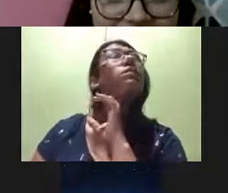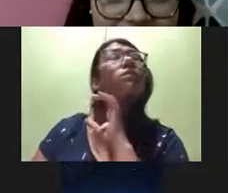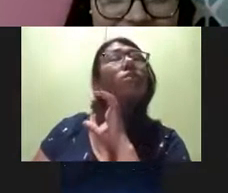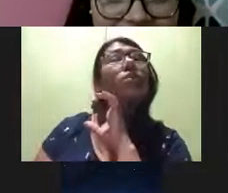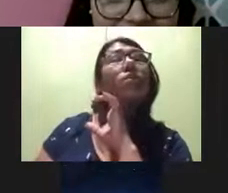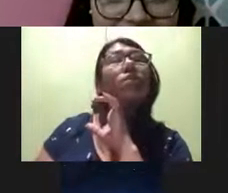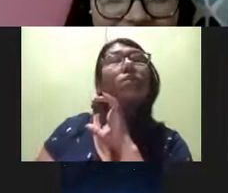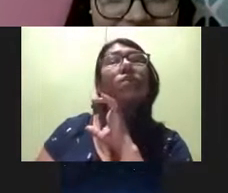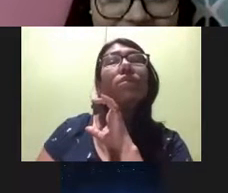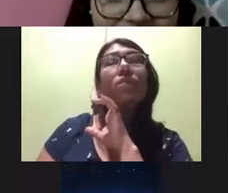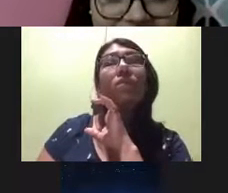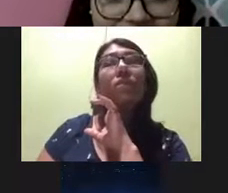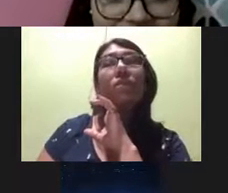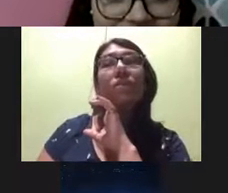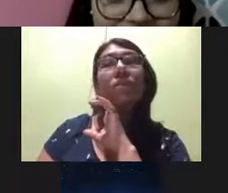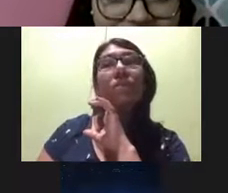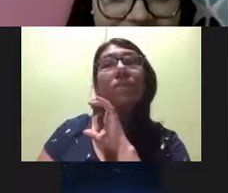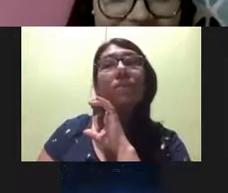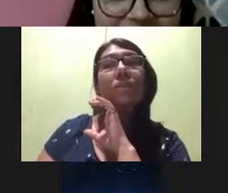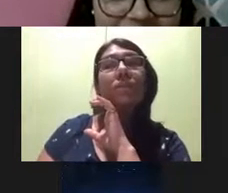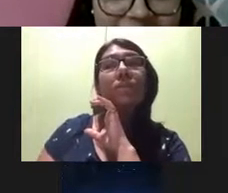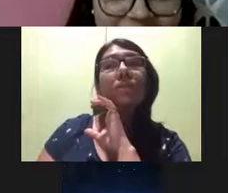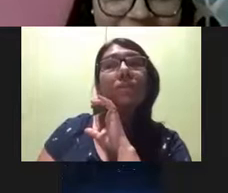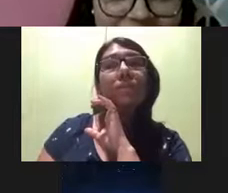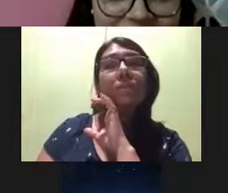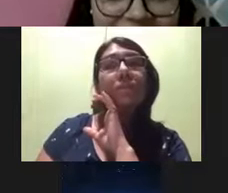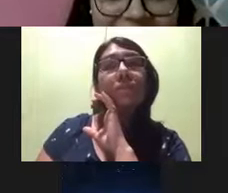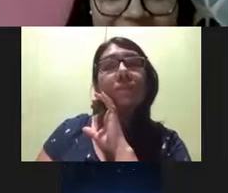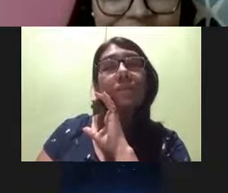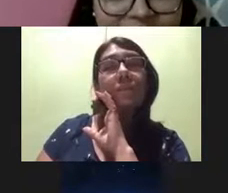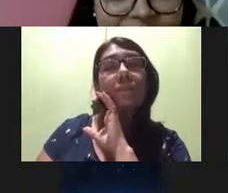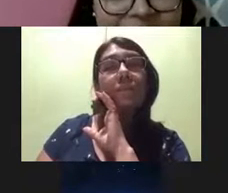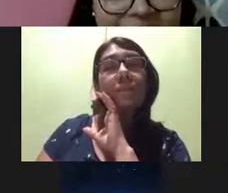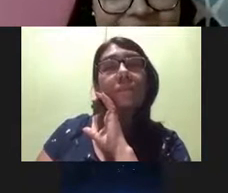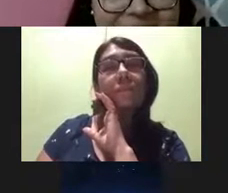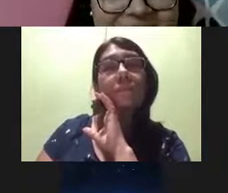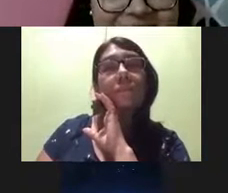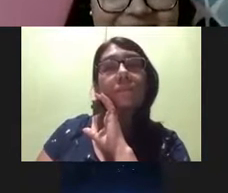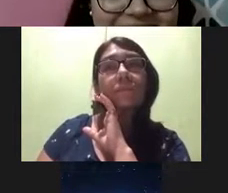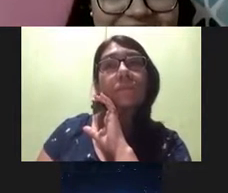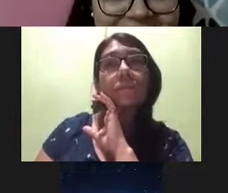How do you spell your full name? Mm-hmm. Okay.